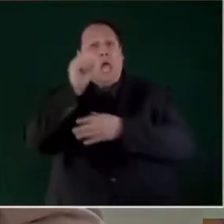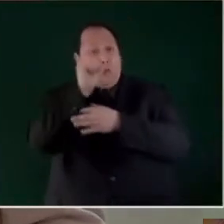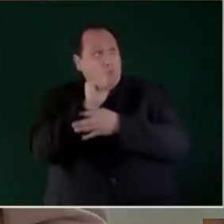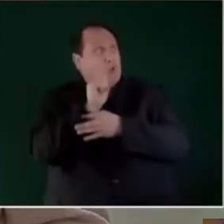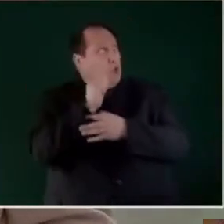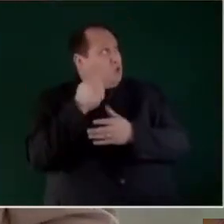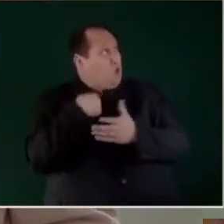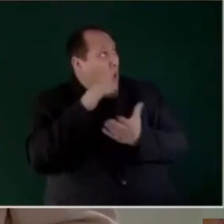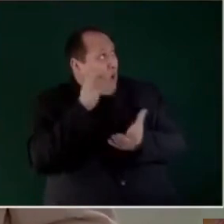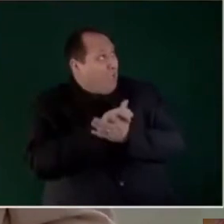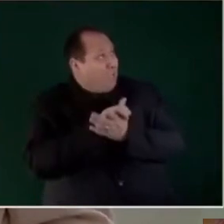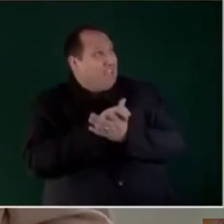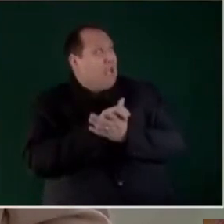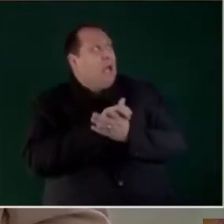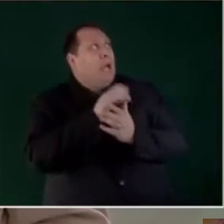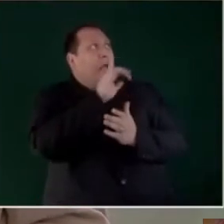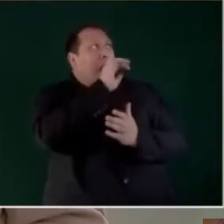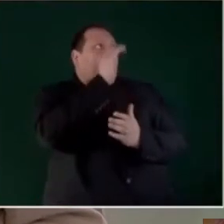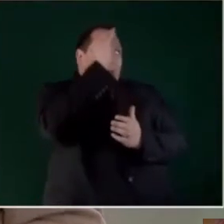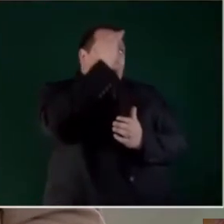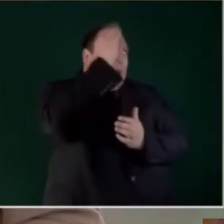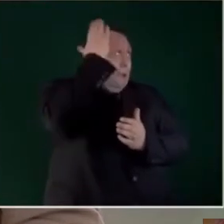pedir permiso al amo.